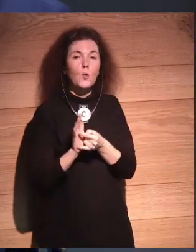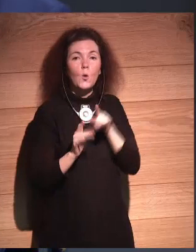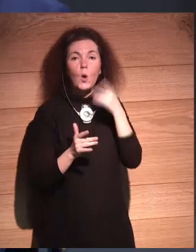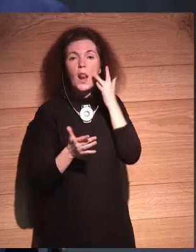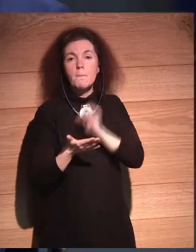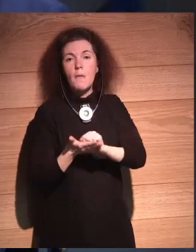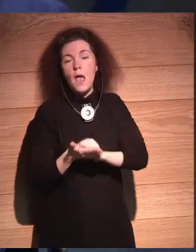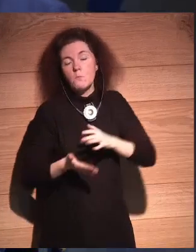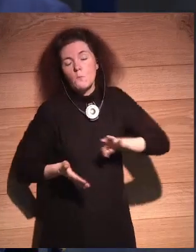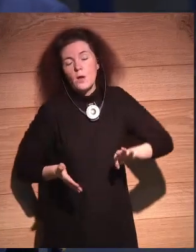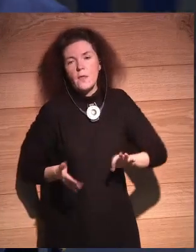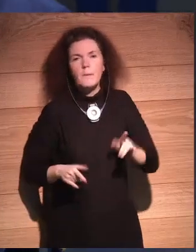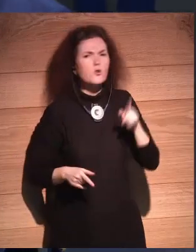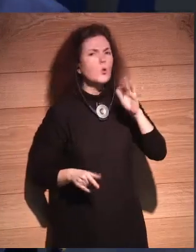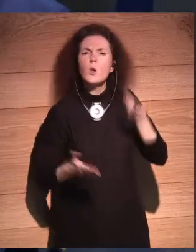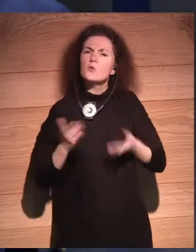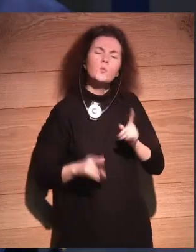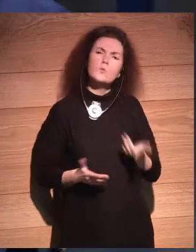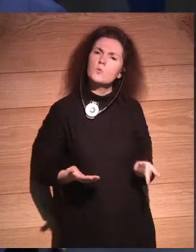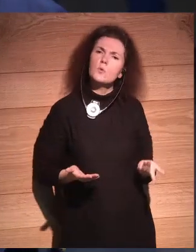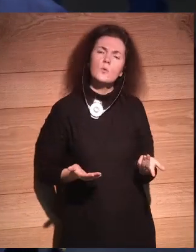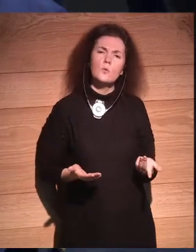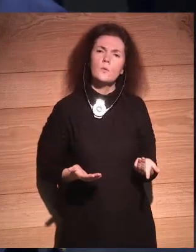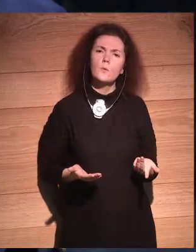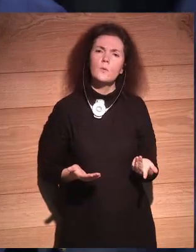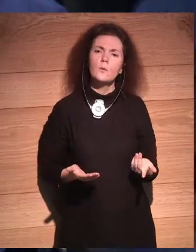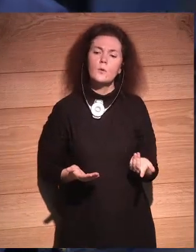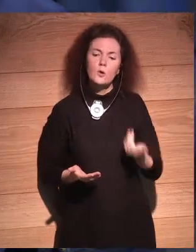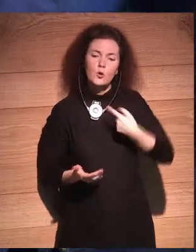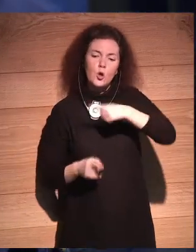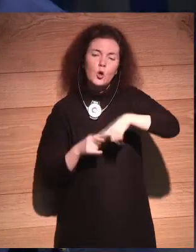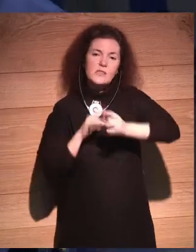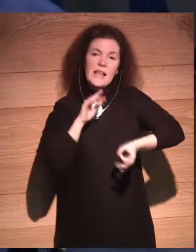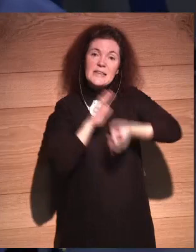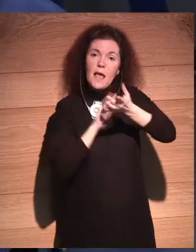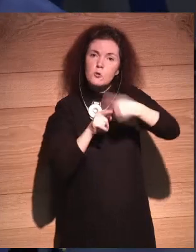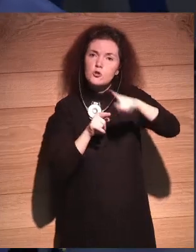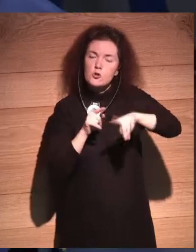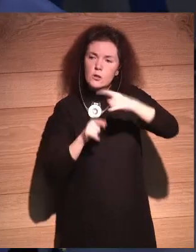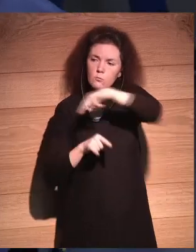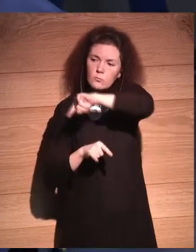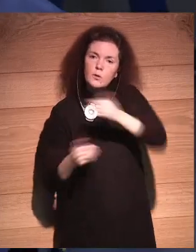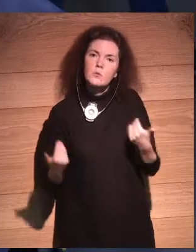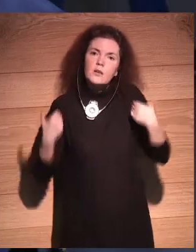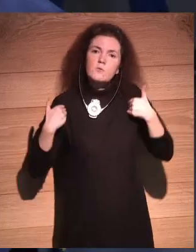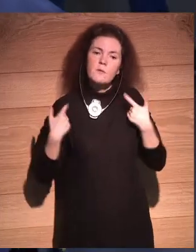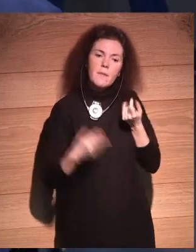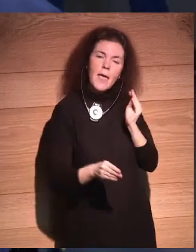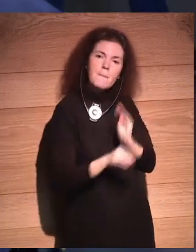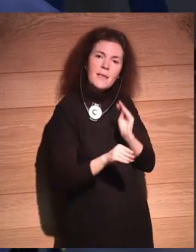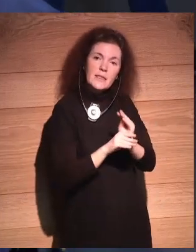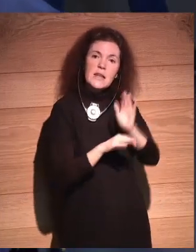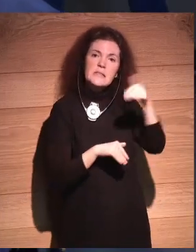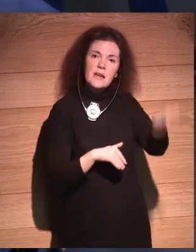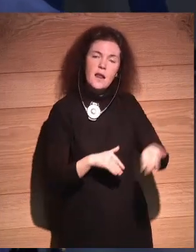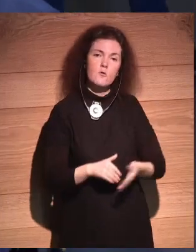luego. Pero esto no es justo. Si creamos cosas, somos responsables por esa creación. Hay que invertir en esas